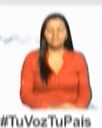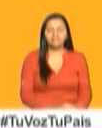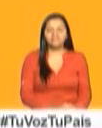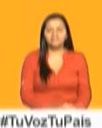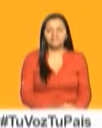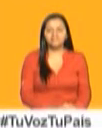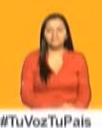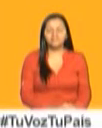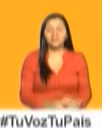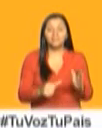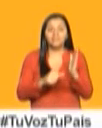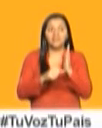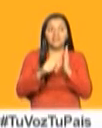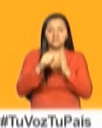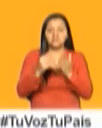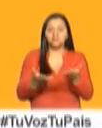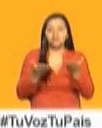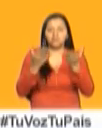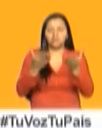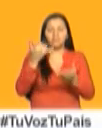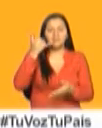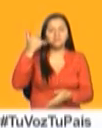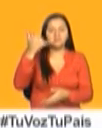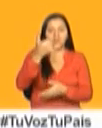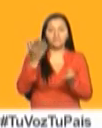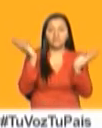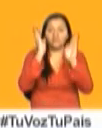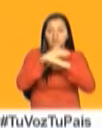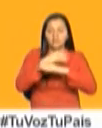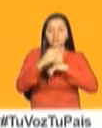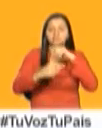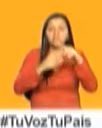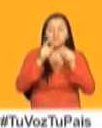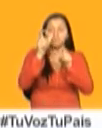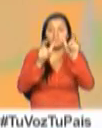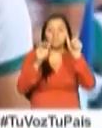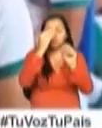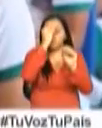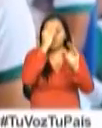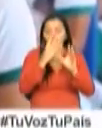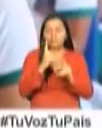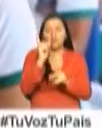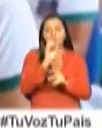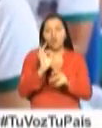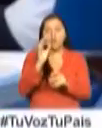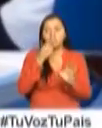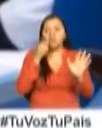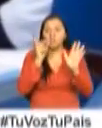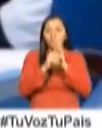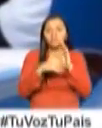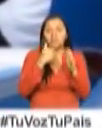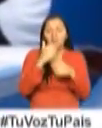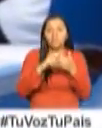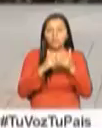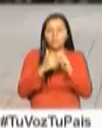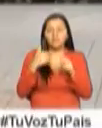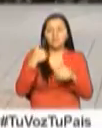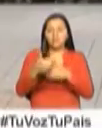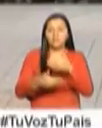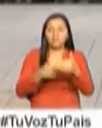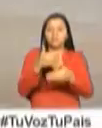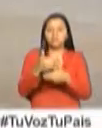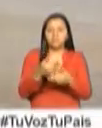www.educacion.gov.es. El Ministerio ha dispuesto varios canales para que la ciudadanía se informe o denuncie si existen irregularidades en este